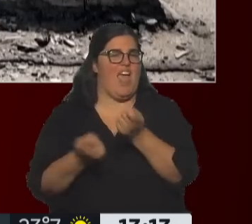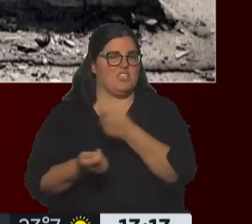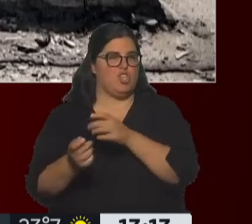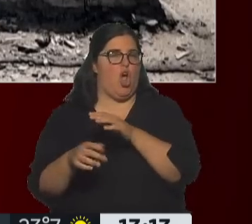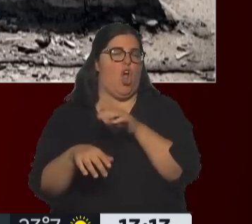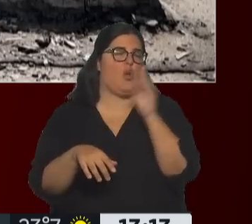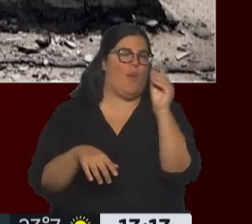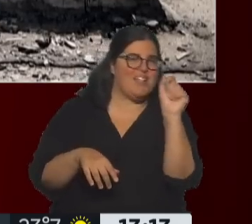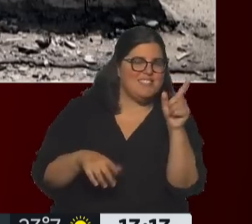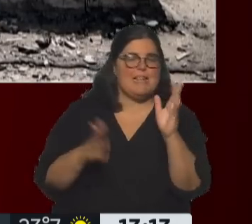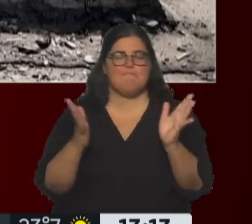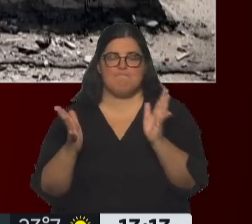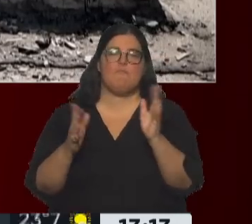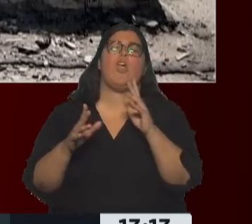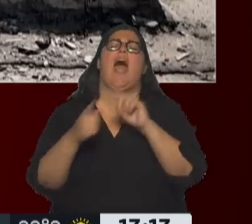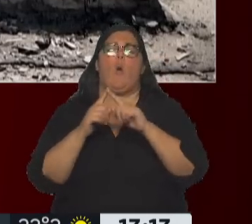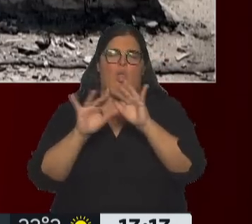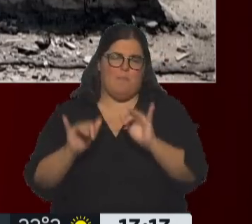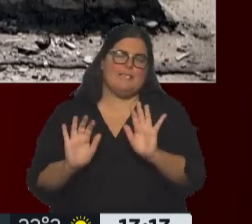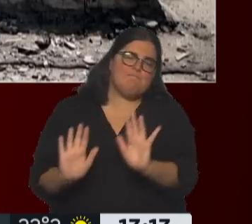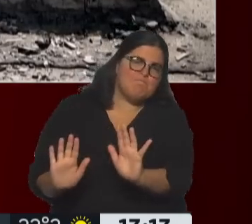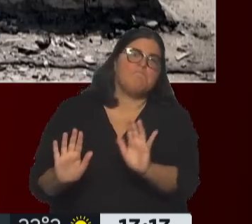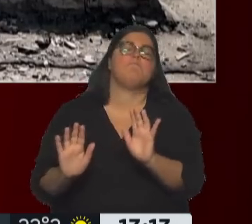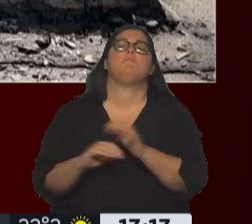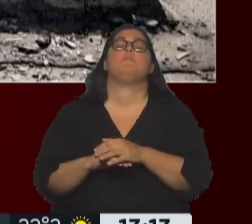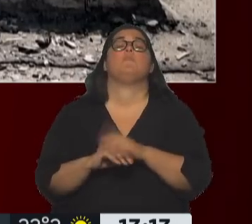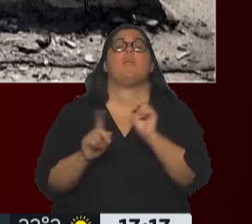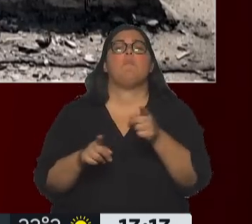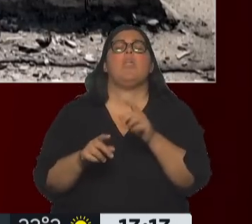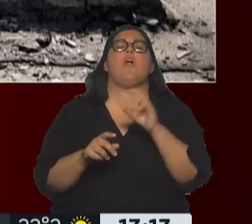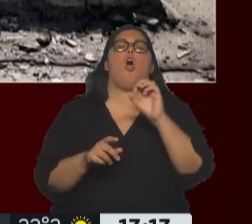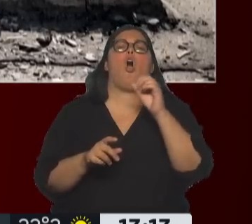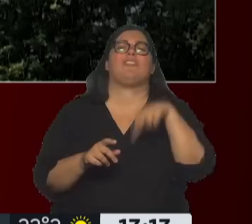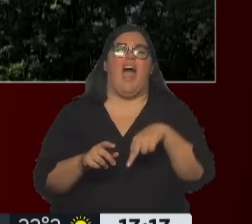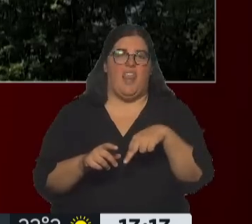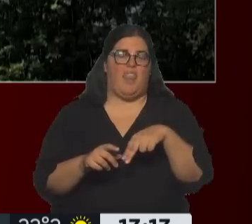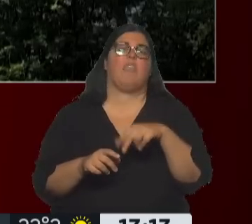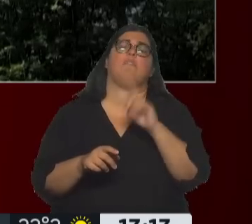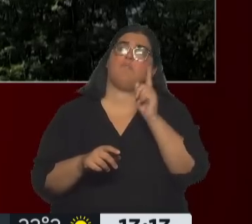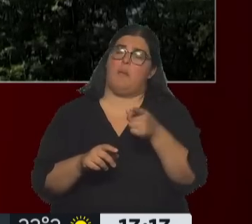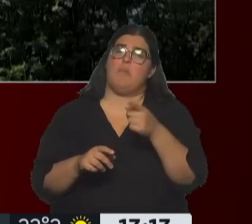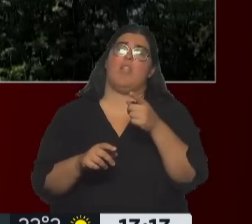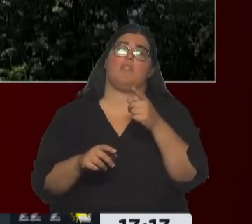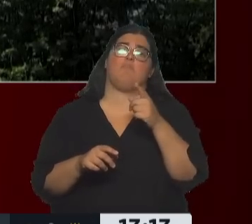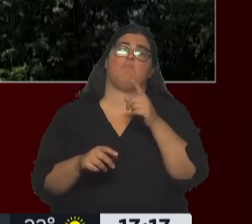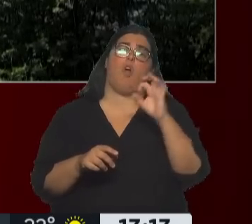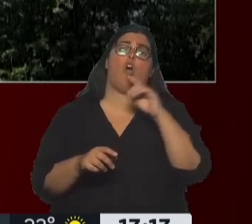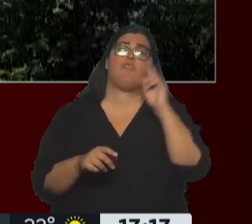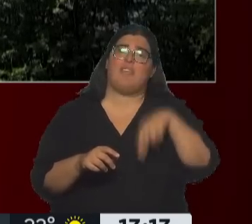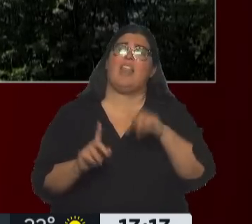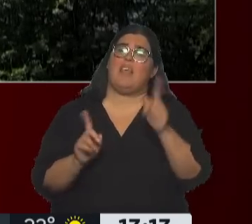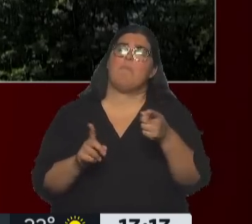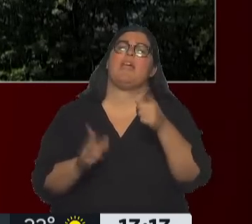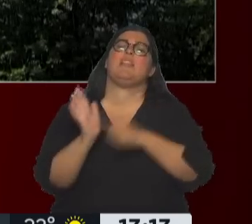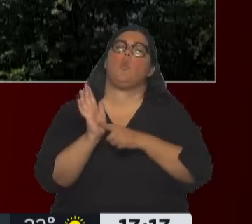más allá de los acuerdos de paz. Y por otro lado, la OTAN, que lejos de bajar la tensión, esta semana el titular Stoltenberg